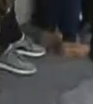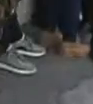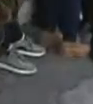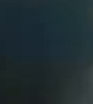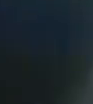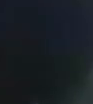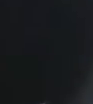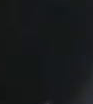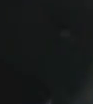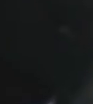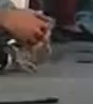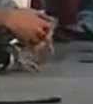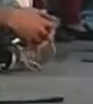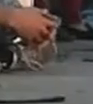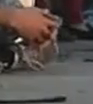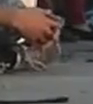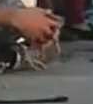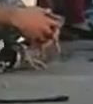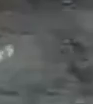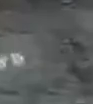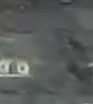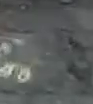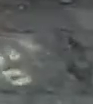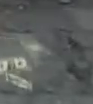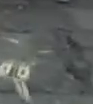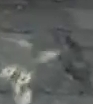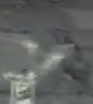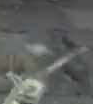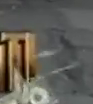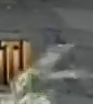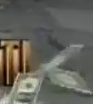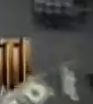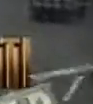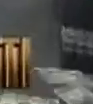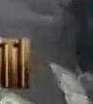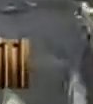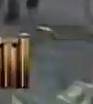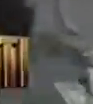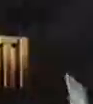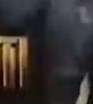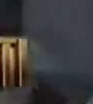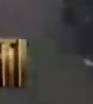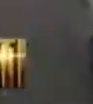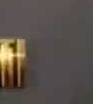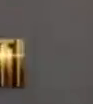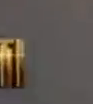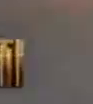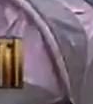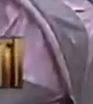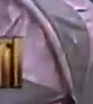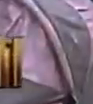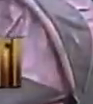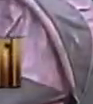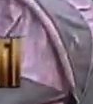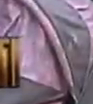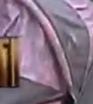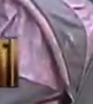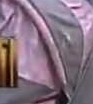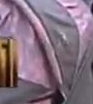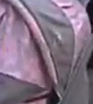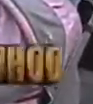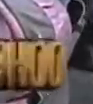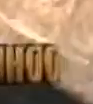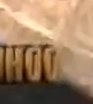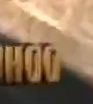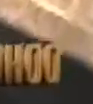ganar $10,000 y sabe cantar, bailar o actuar, esta es su oportunidad de oro. Participe en el casting para